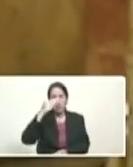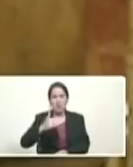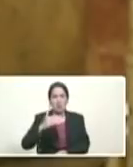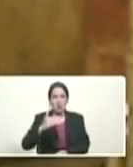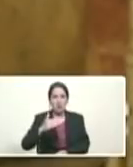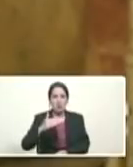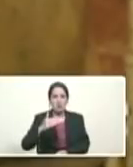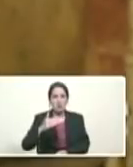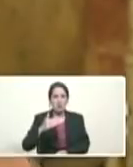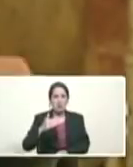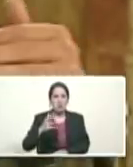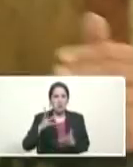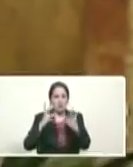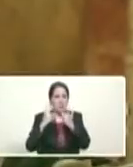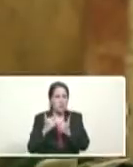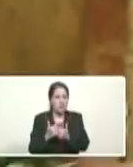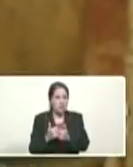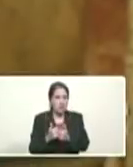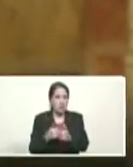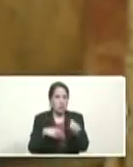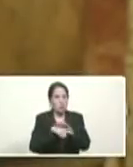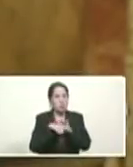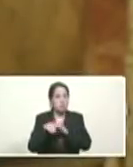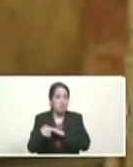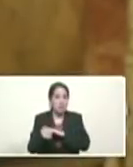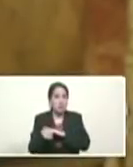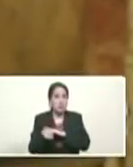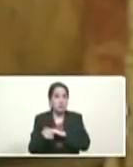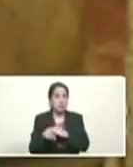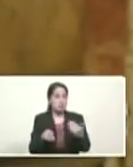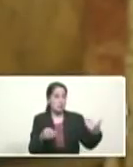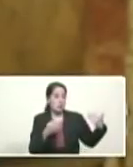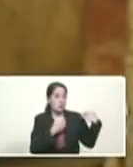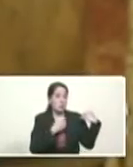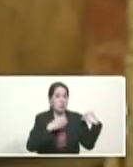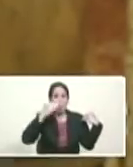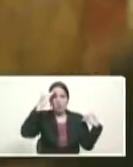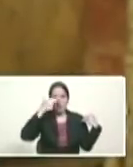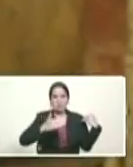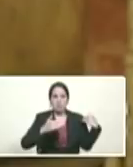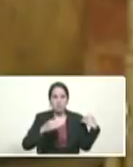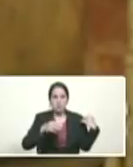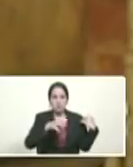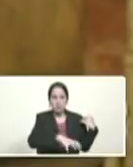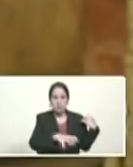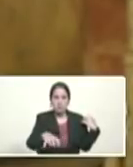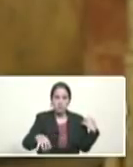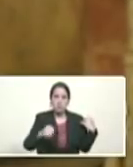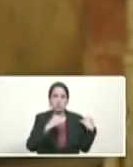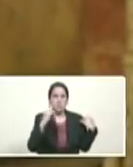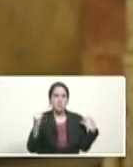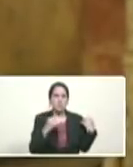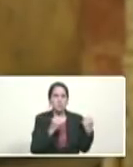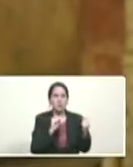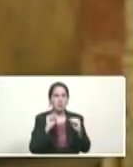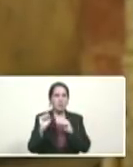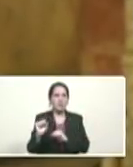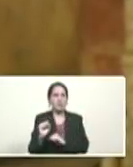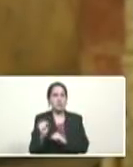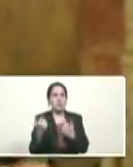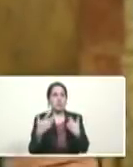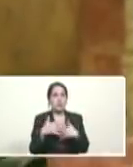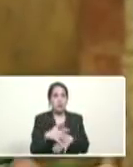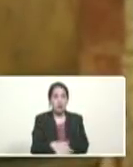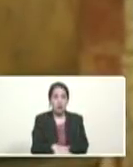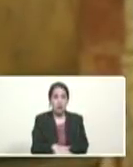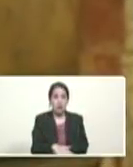unidades administrativas pasa también a orden de los comandantes de las zonas operativas defensa integral y de las regiones para